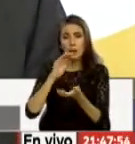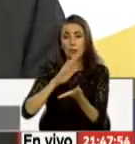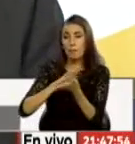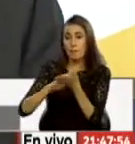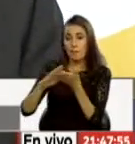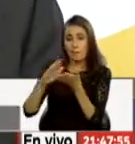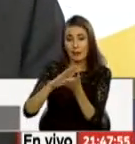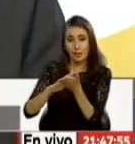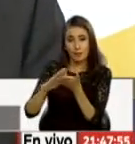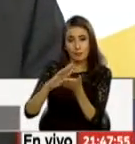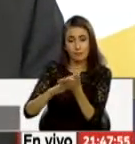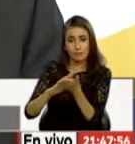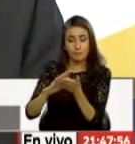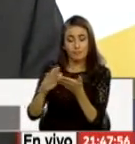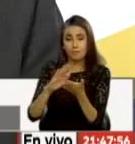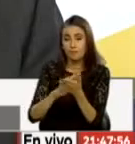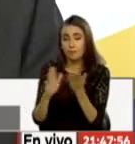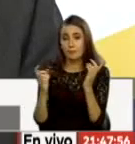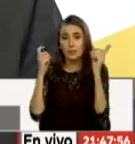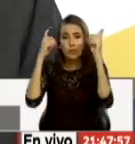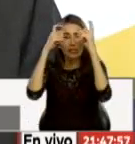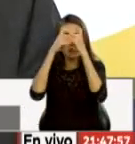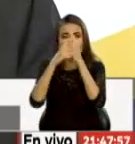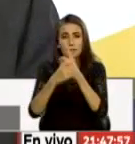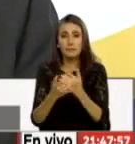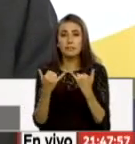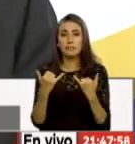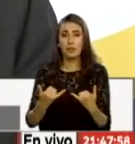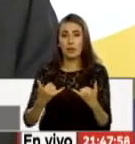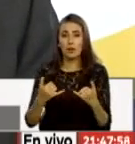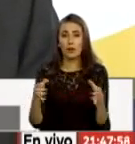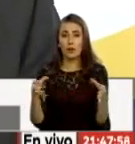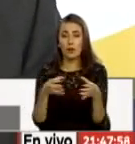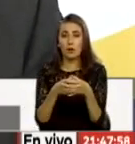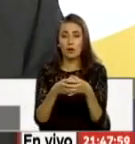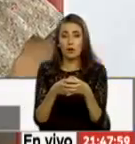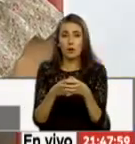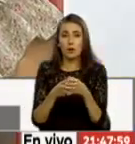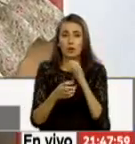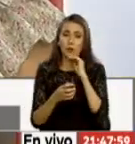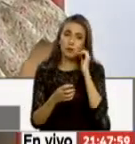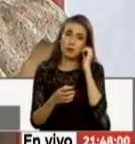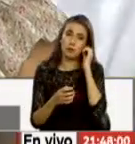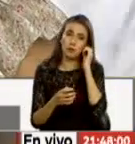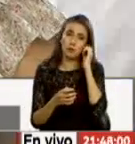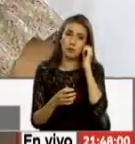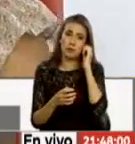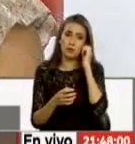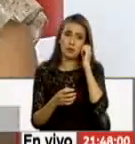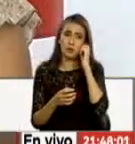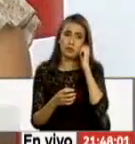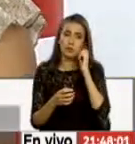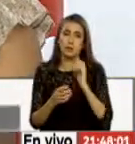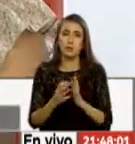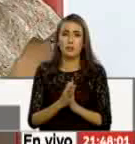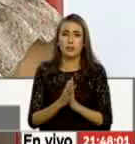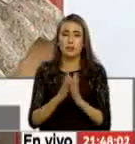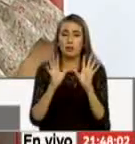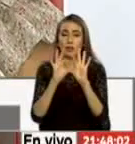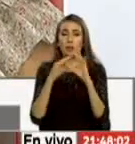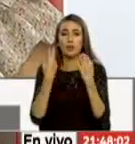Es difícil vivir momentos como los que ustedes han vivido, sin duda alguna. Nuestra familia